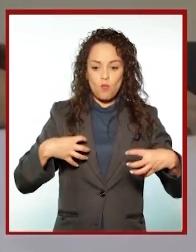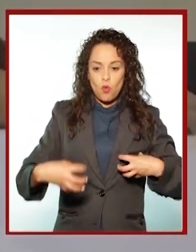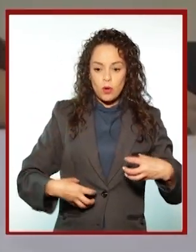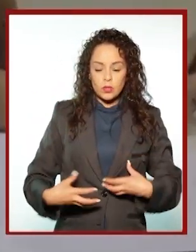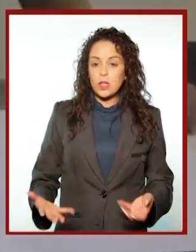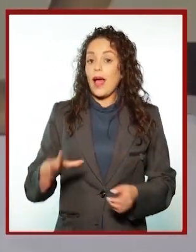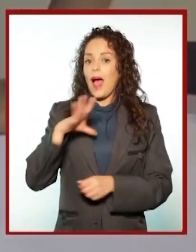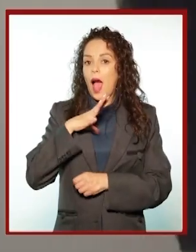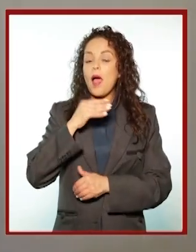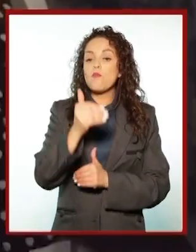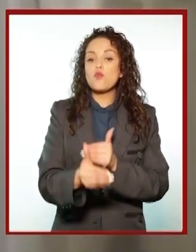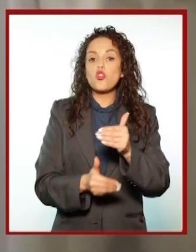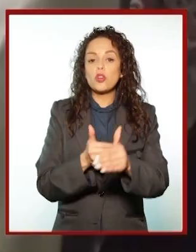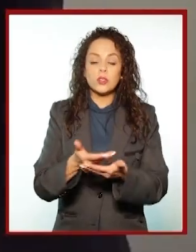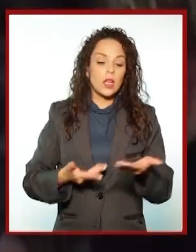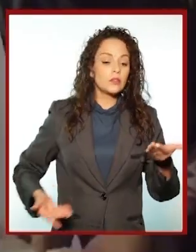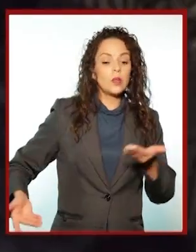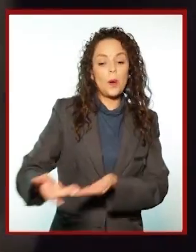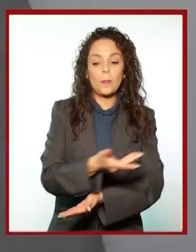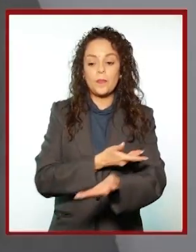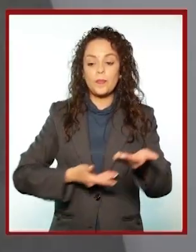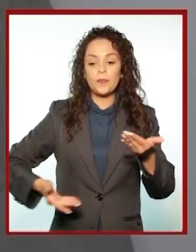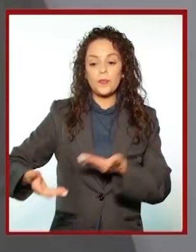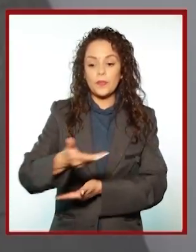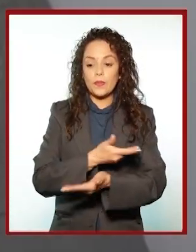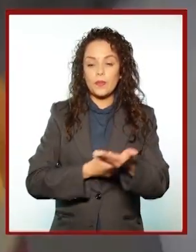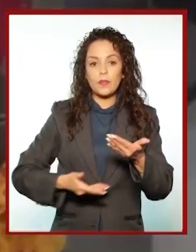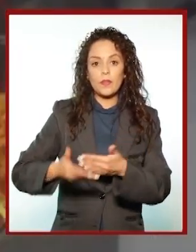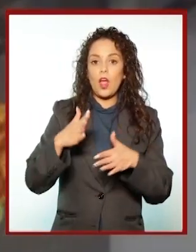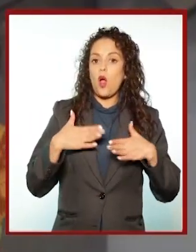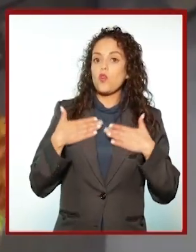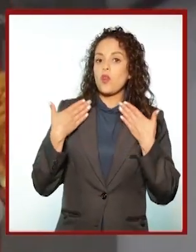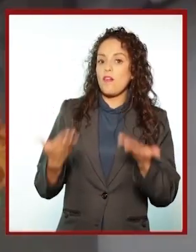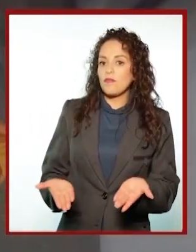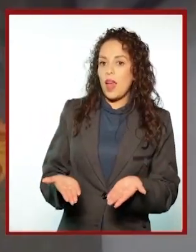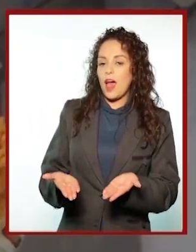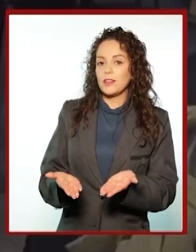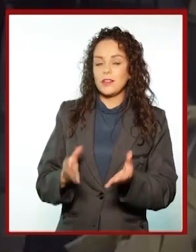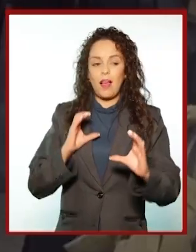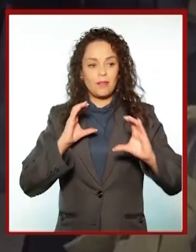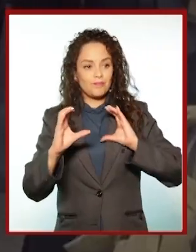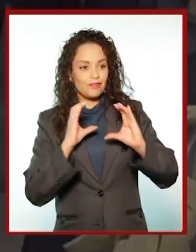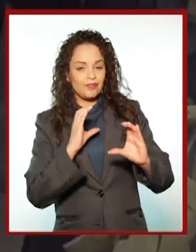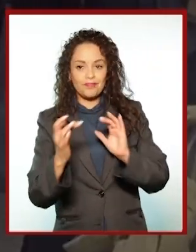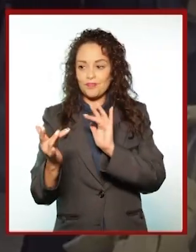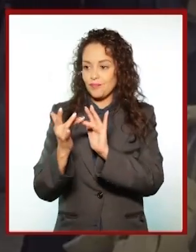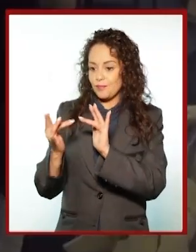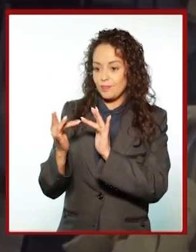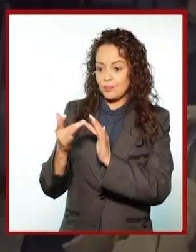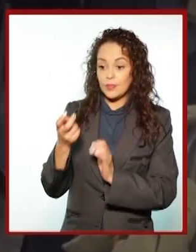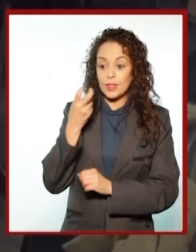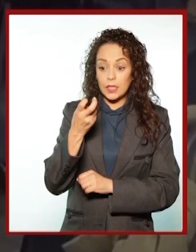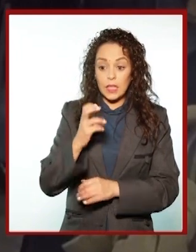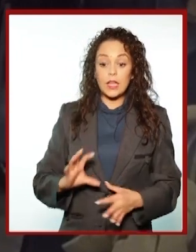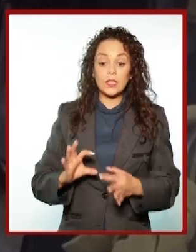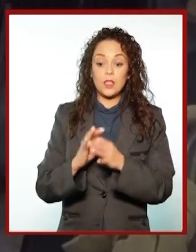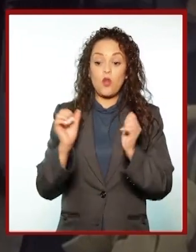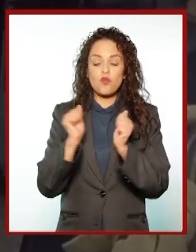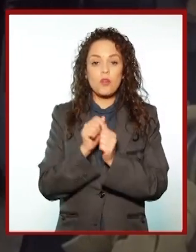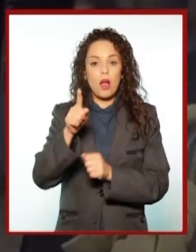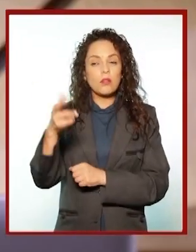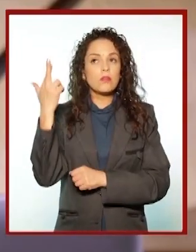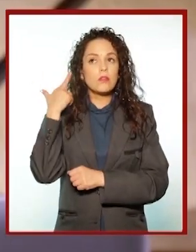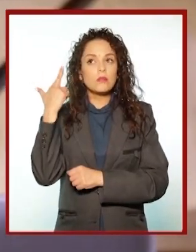una serie de procesos y de intercambios también como de empatía y de confianza que tienen que ver con estos